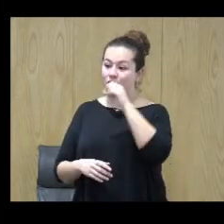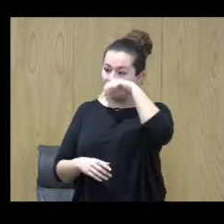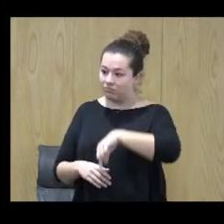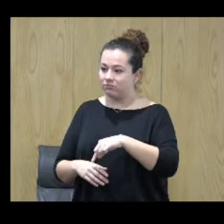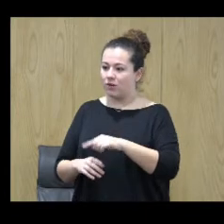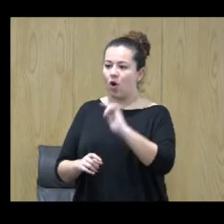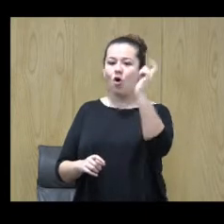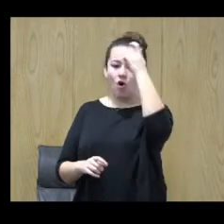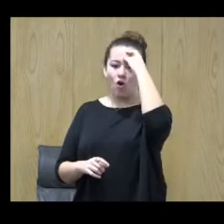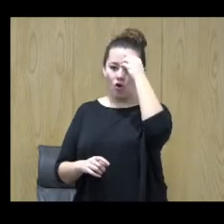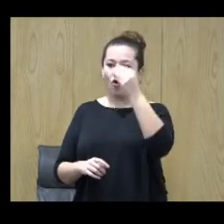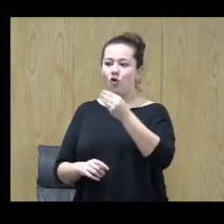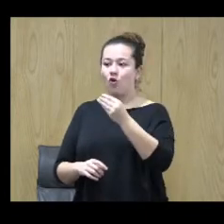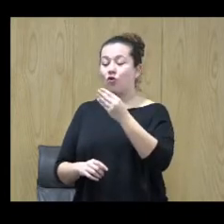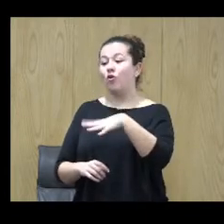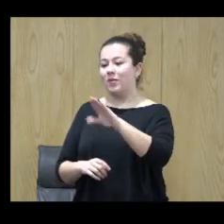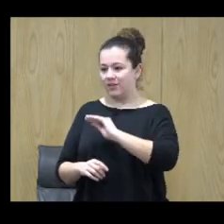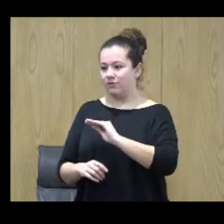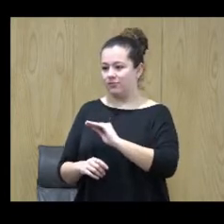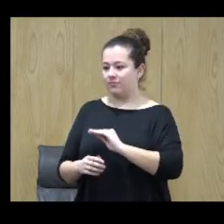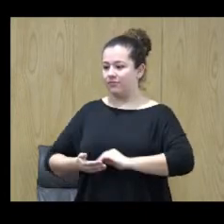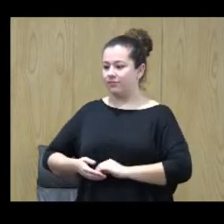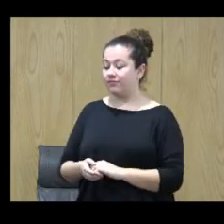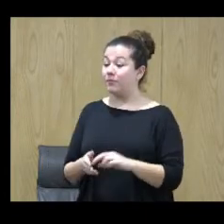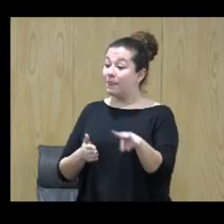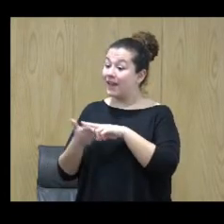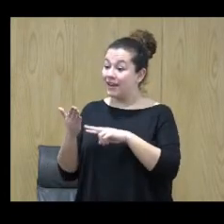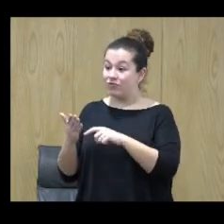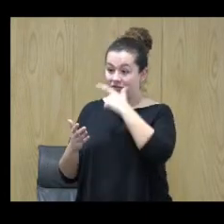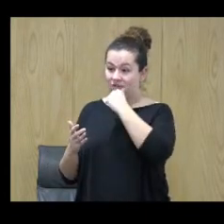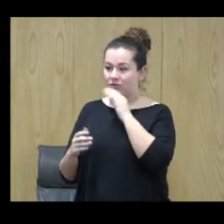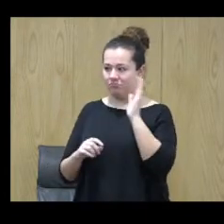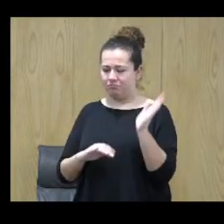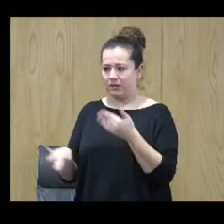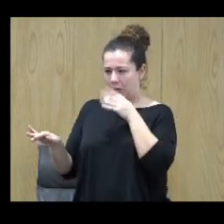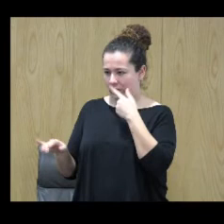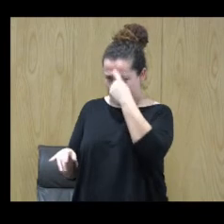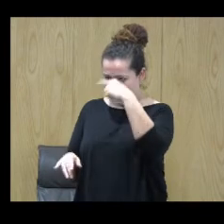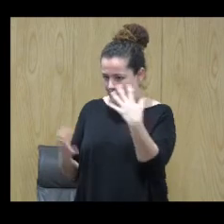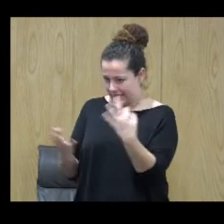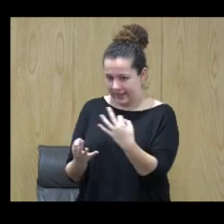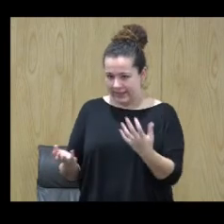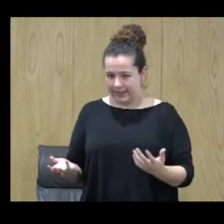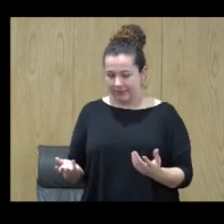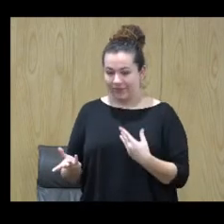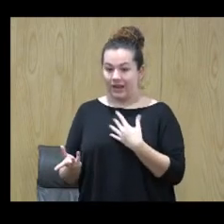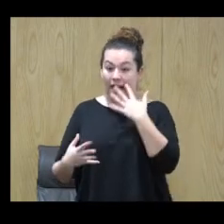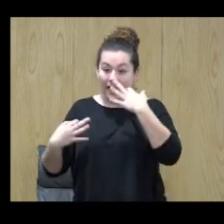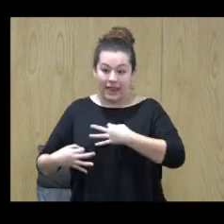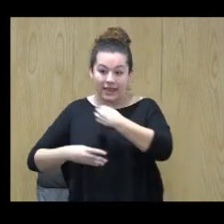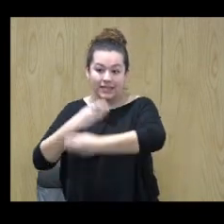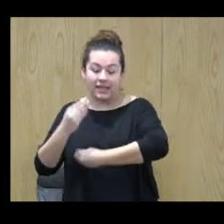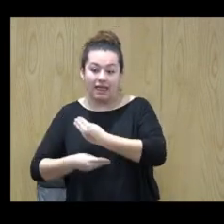visuales, etcétera, que vamos a ir viendo después. La lectura fácil voy a pasar porque ya sabéis lo que es. En realidad se hace